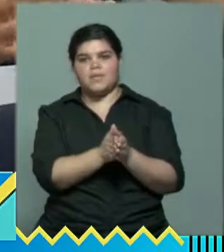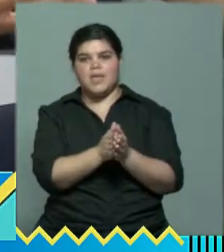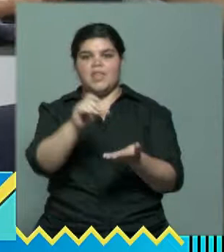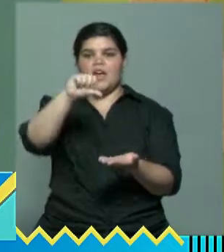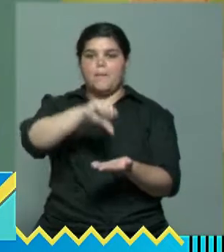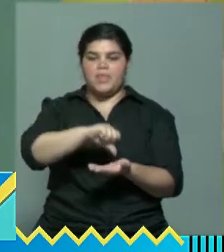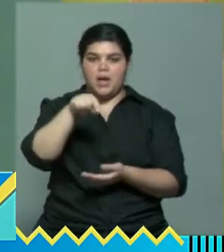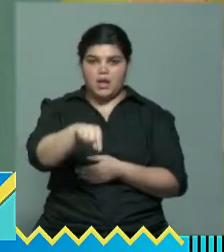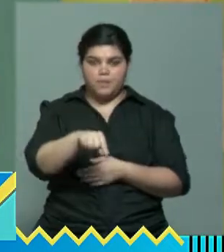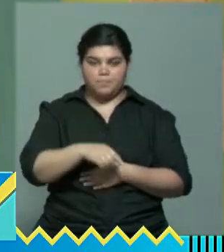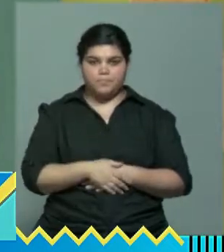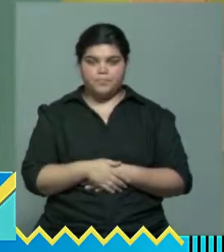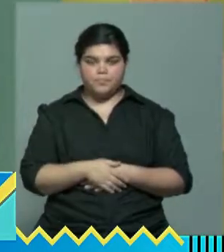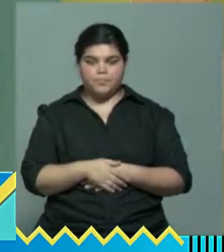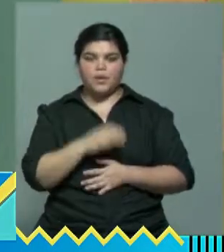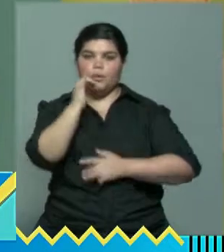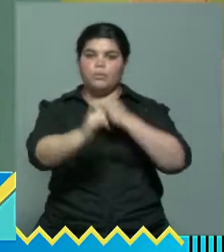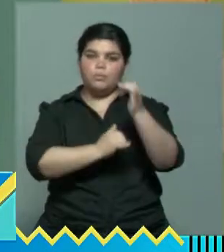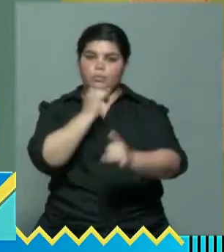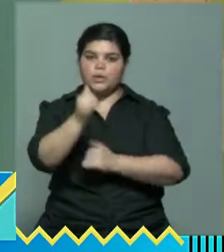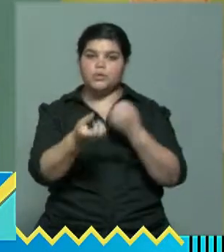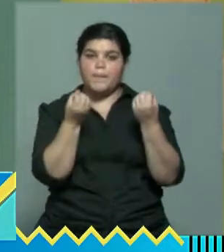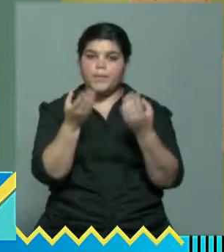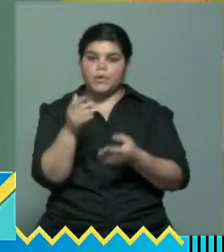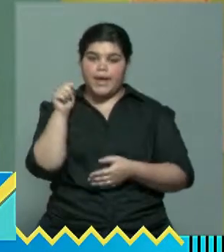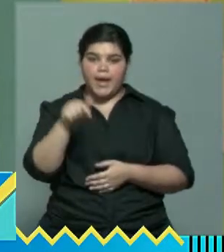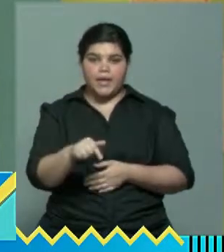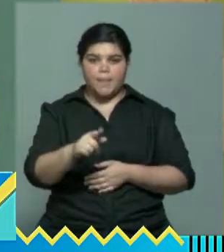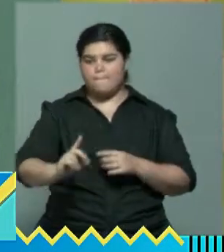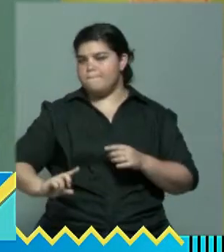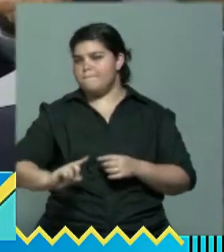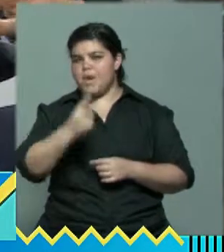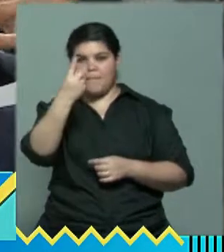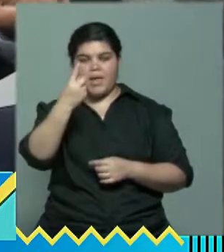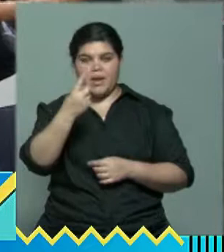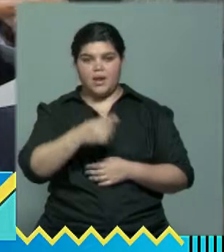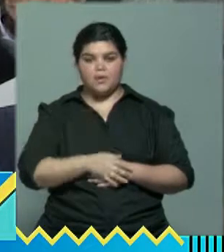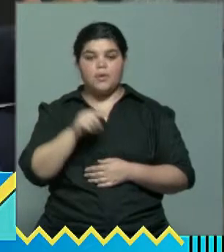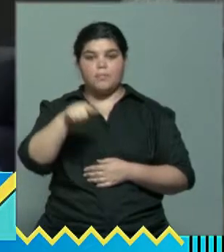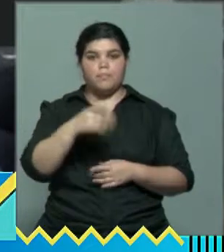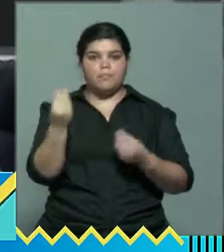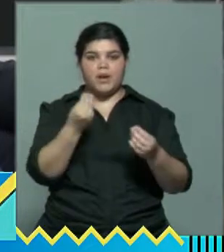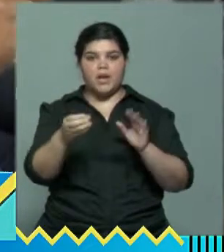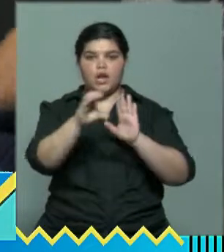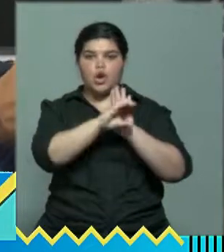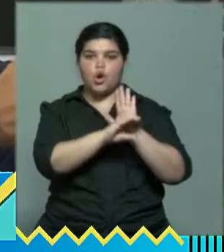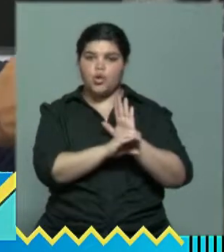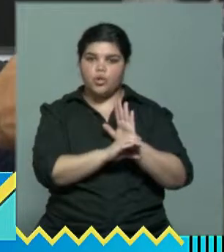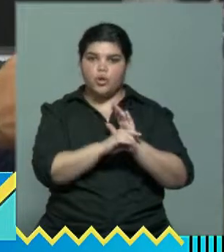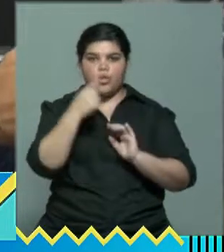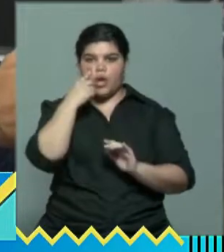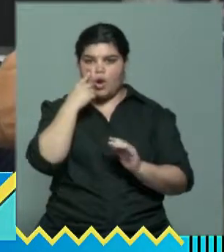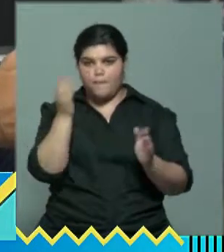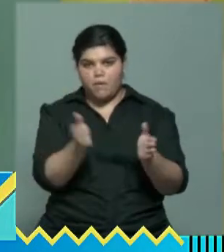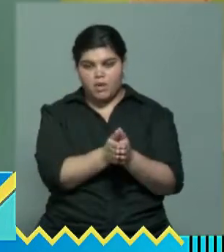poco la que dio, fue cabeza en esto de trabajar en el Código de Convivencia. En ese momento el